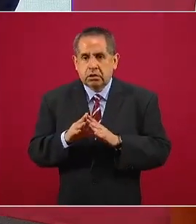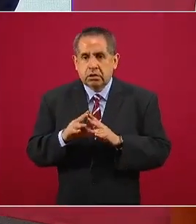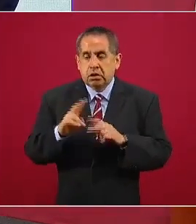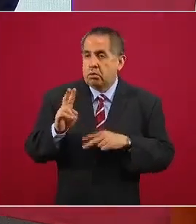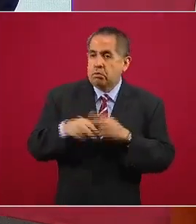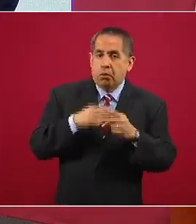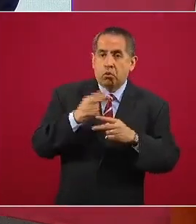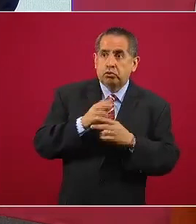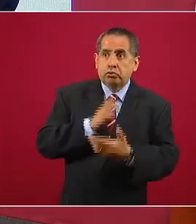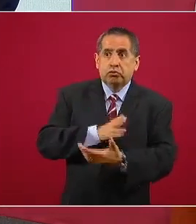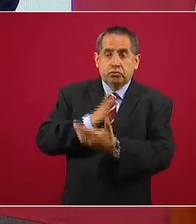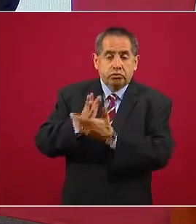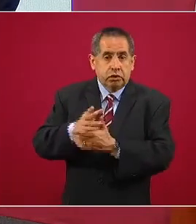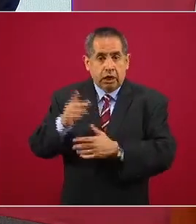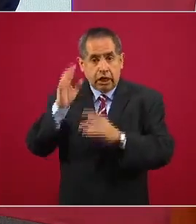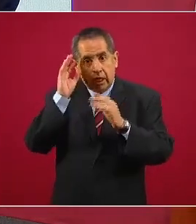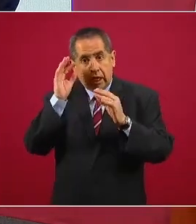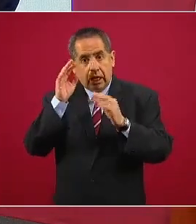al consulado.